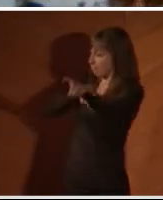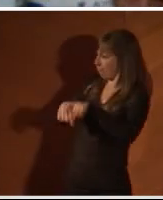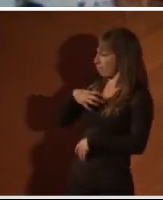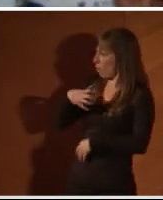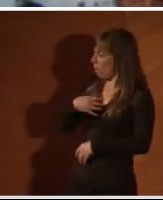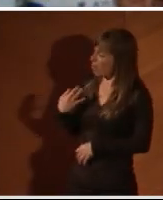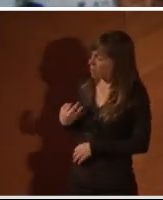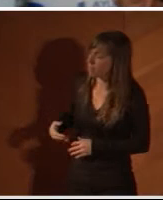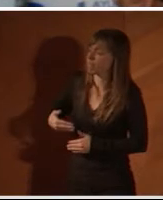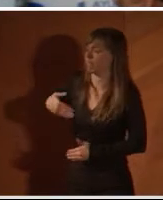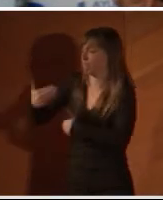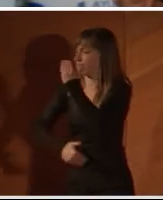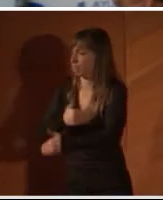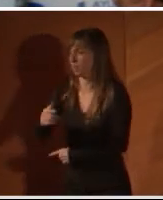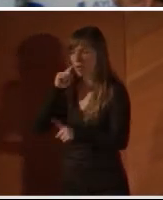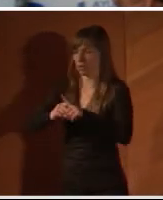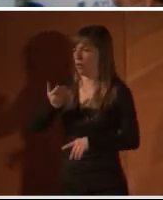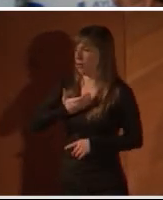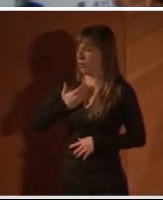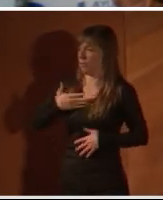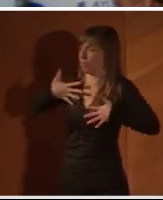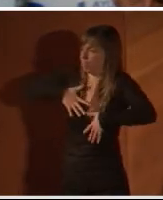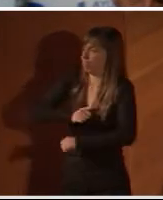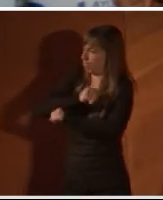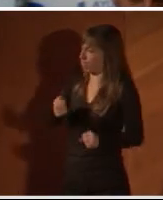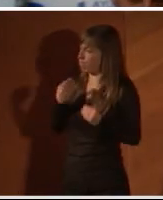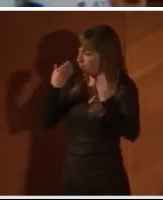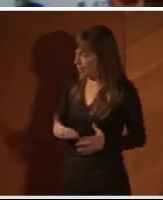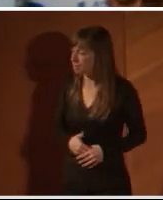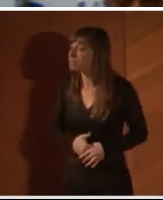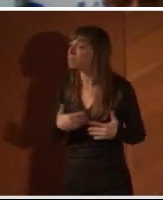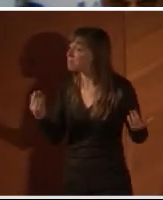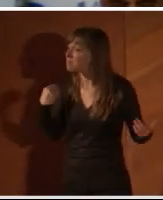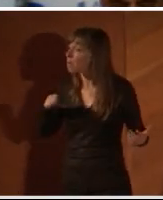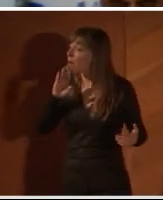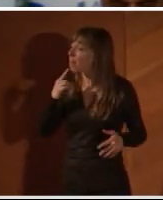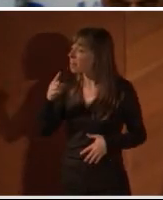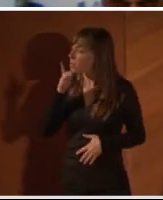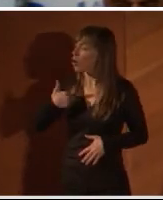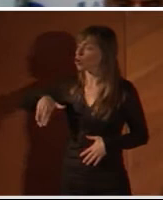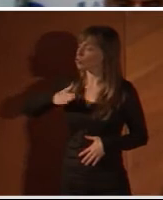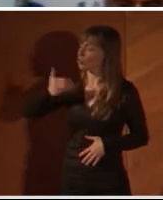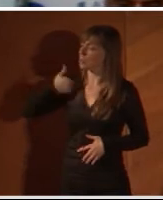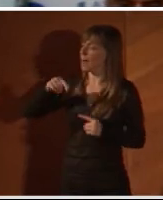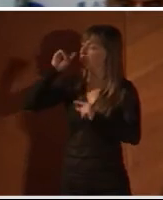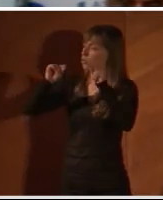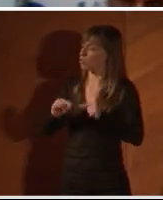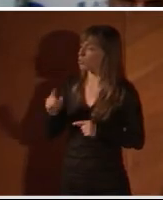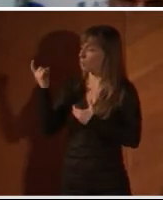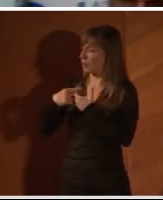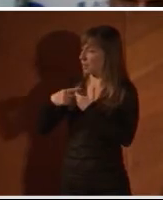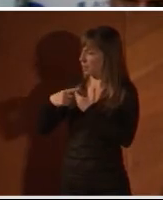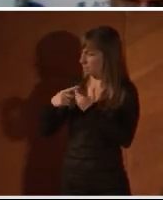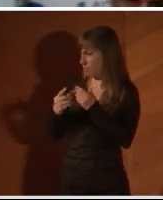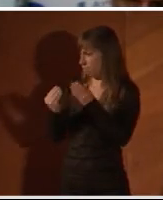haga estructural en el ayuntamiento, ¿no? Como os decía, ya hemos desarrollado el proceso de presupuestos participativos,